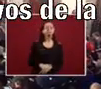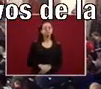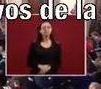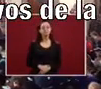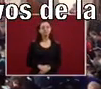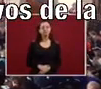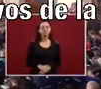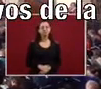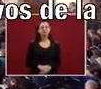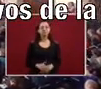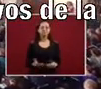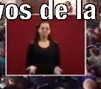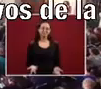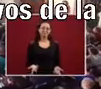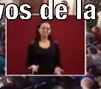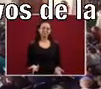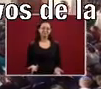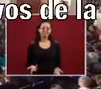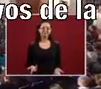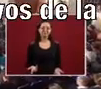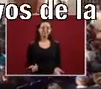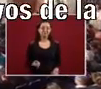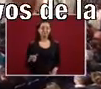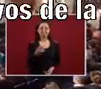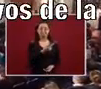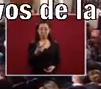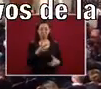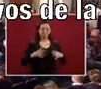y significaron cargas